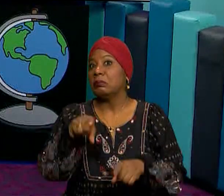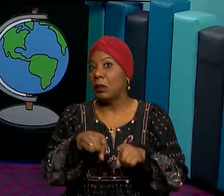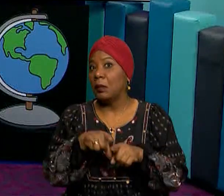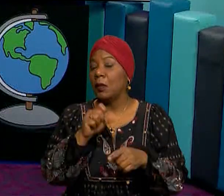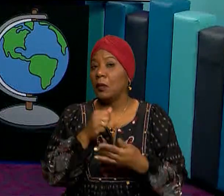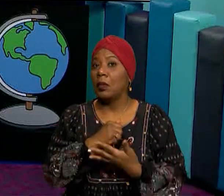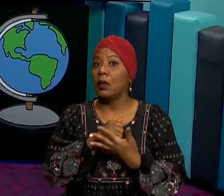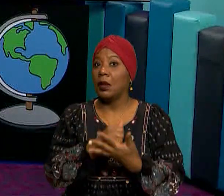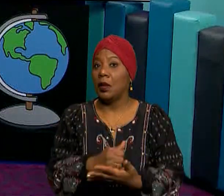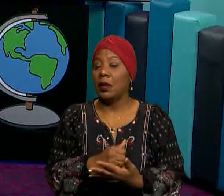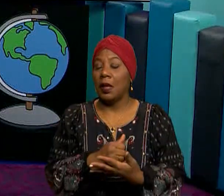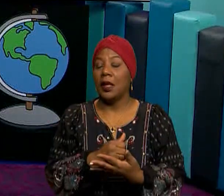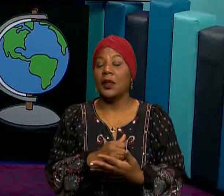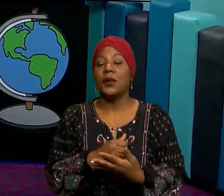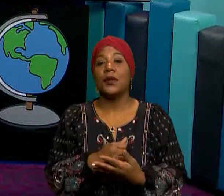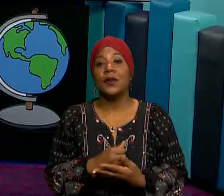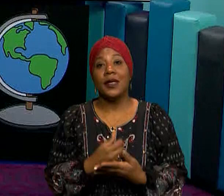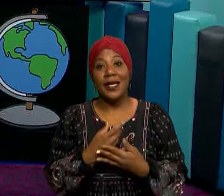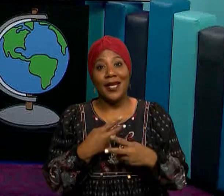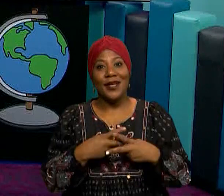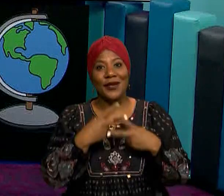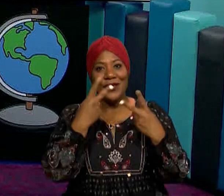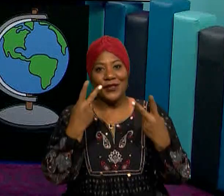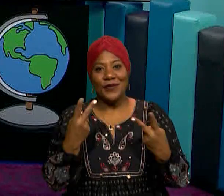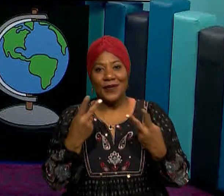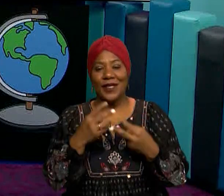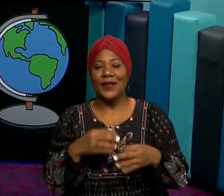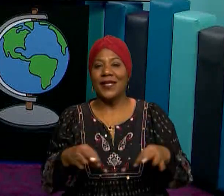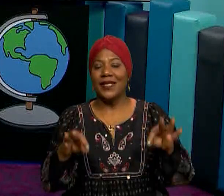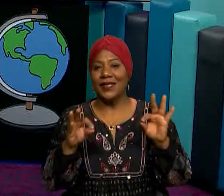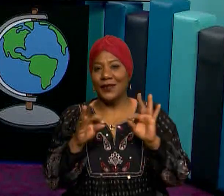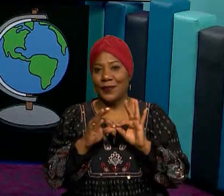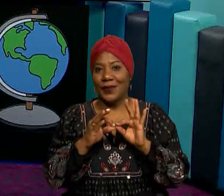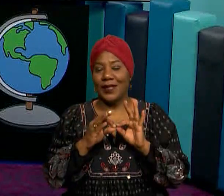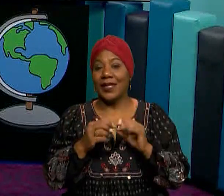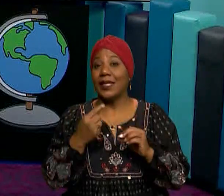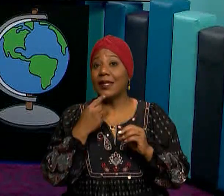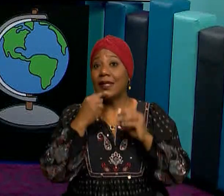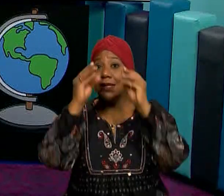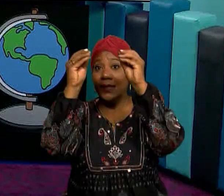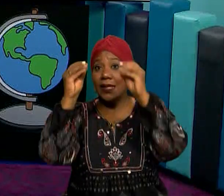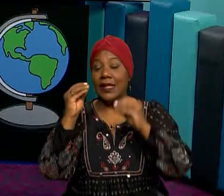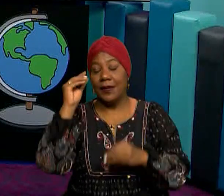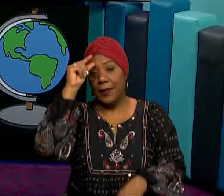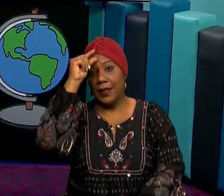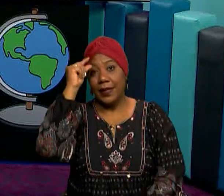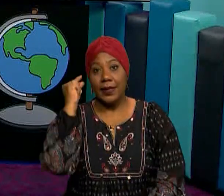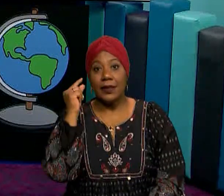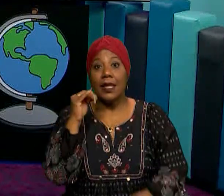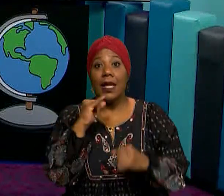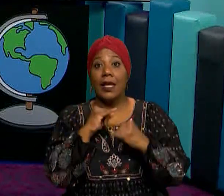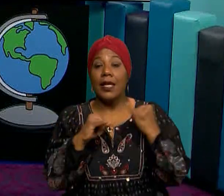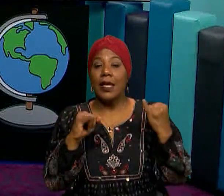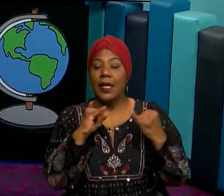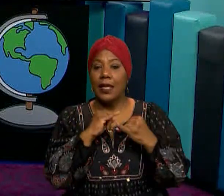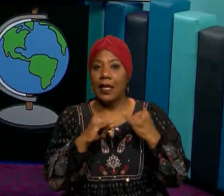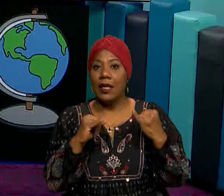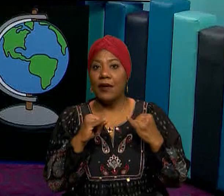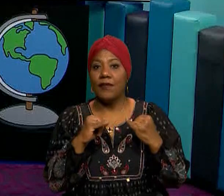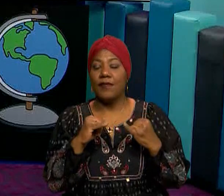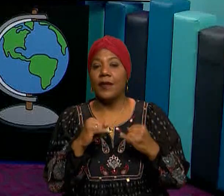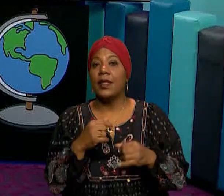Recuerden siempre la práctica de los valores. Otro dato muy importante en el cierre es el desenlace, que